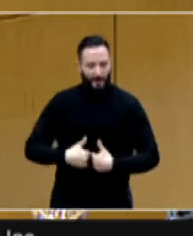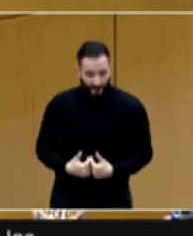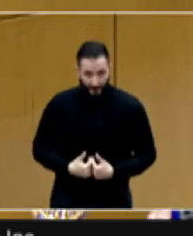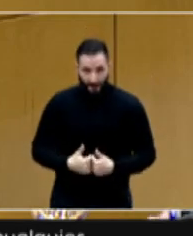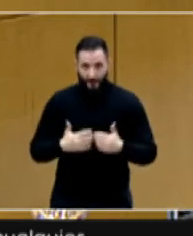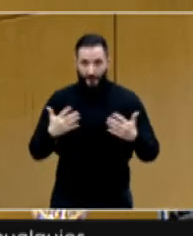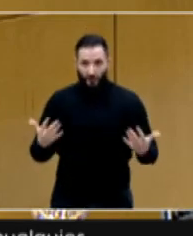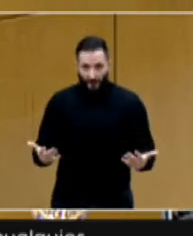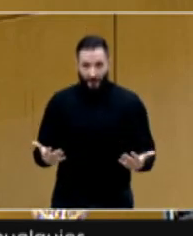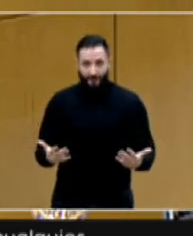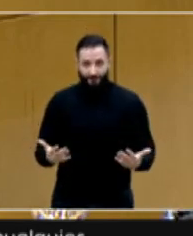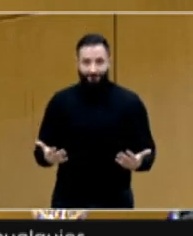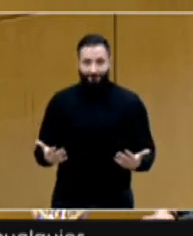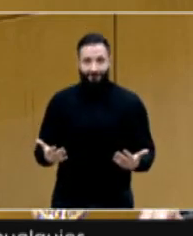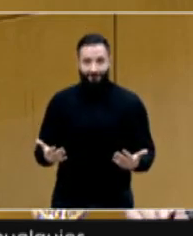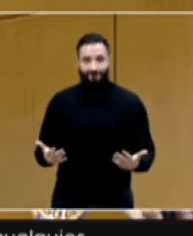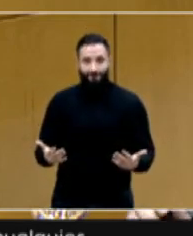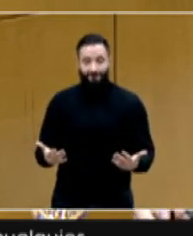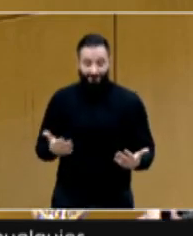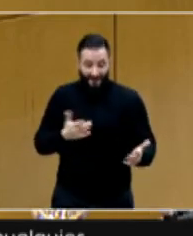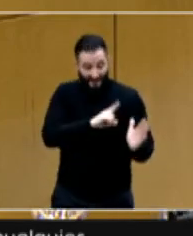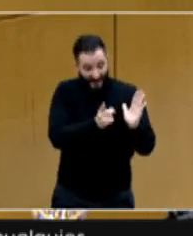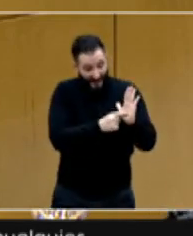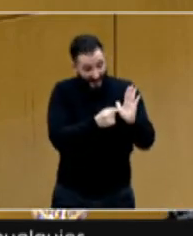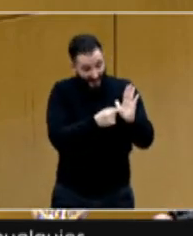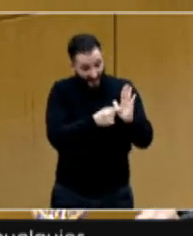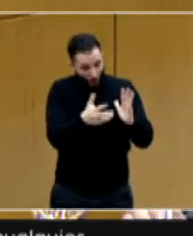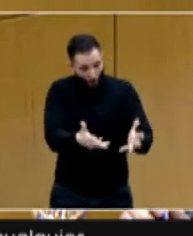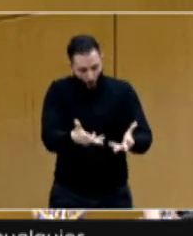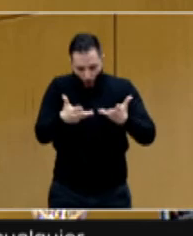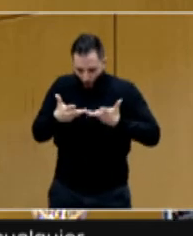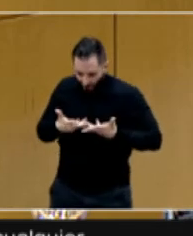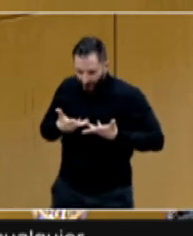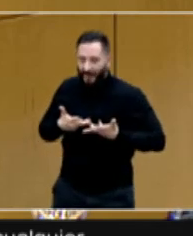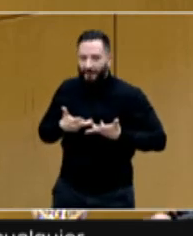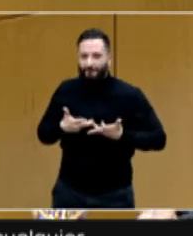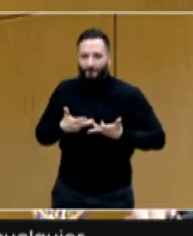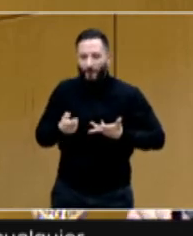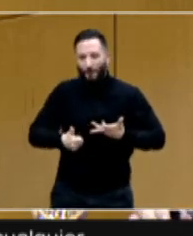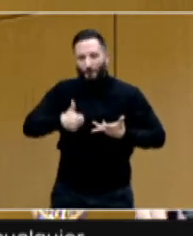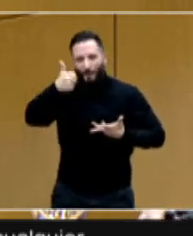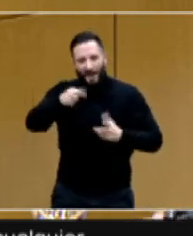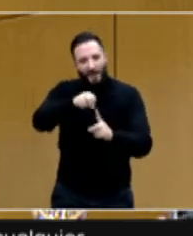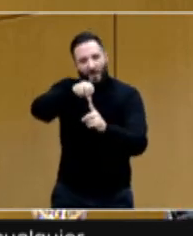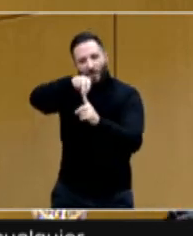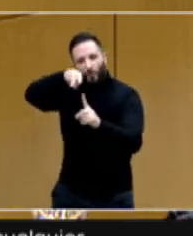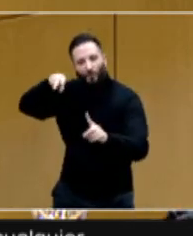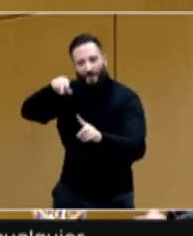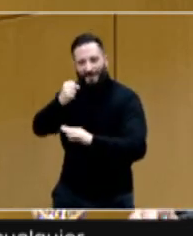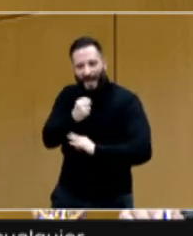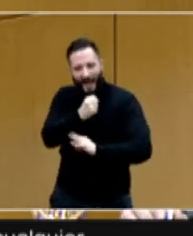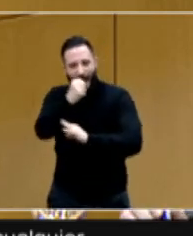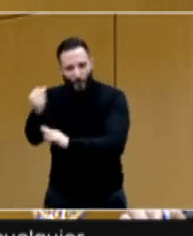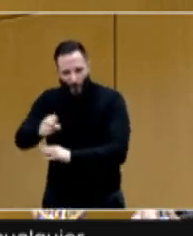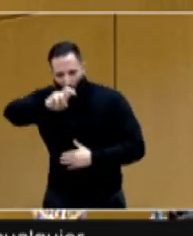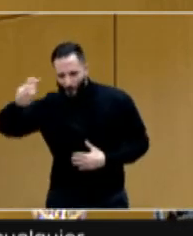la facultad anteriormente Y la ley nos ha ofrecido pues una acomodación del sistema de apoyo versátil un abanico